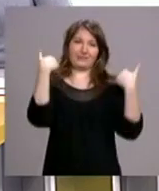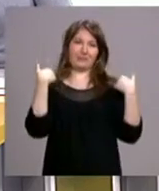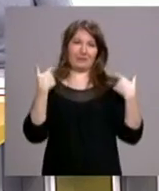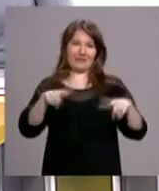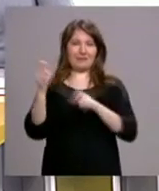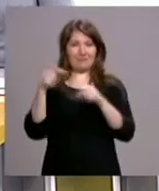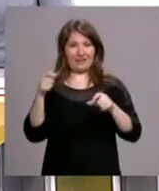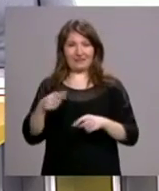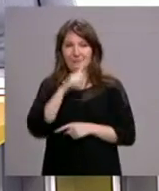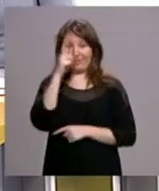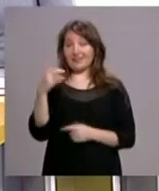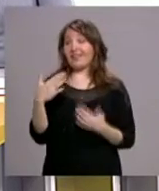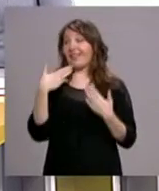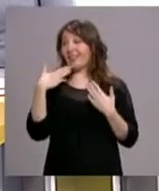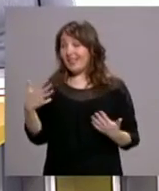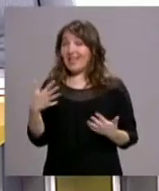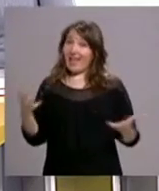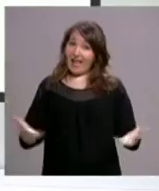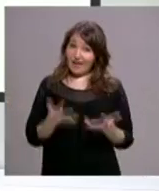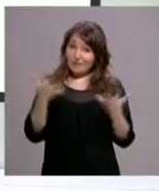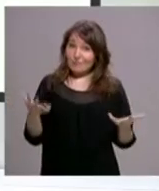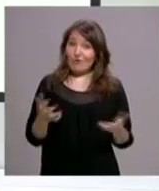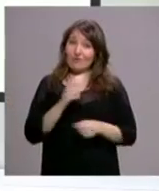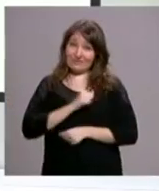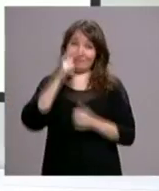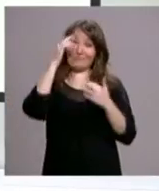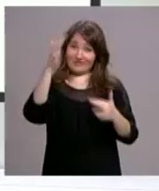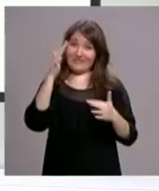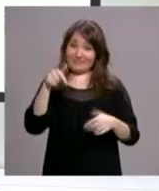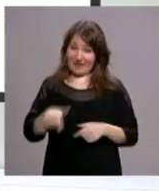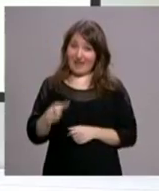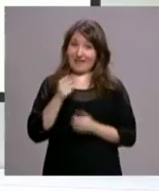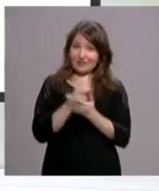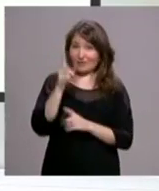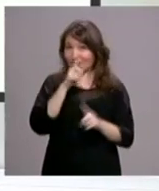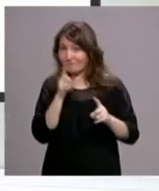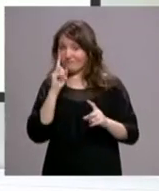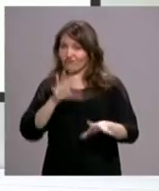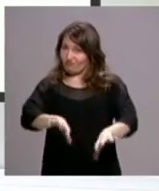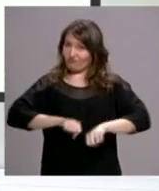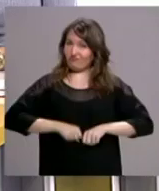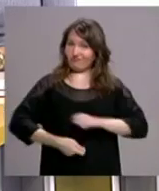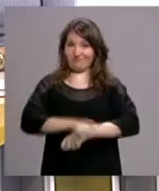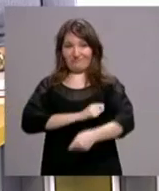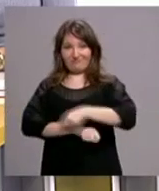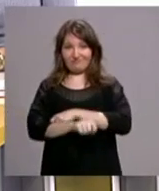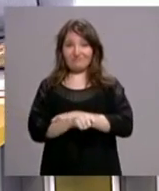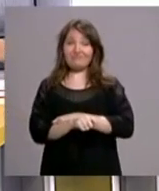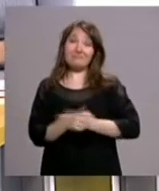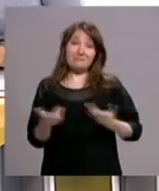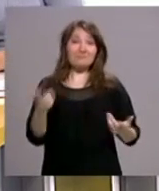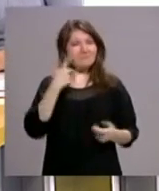Gracias. Pues mucho ánimo, mucha esperanza para asumir esos grandes retos. Gracias. Y vamos